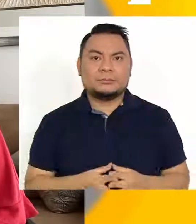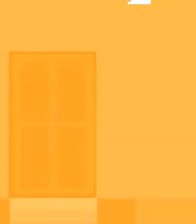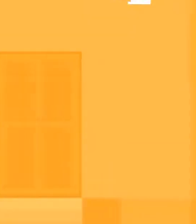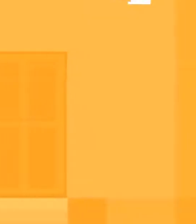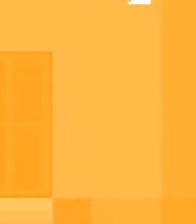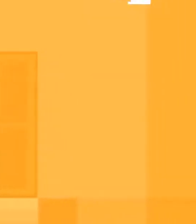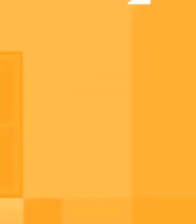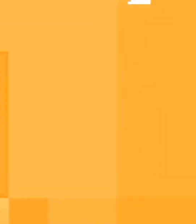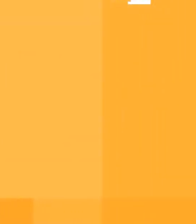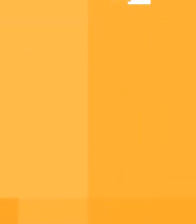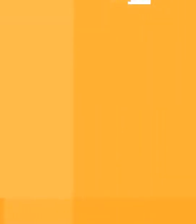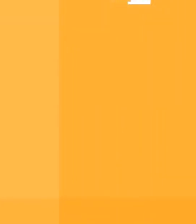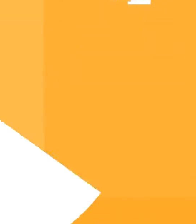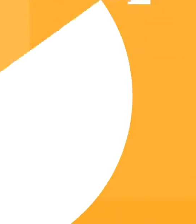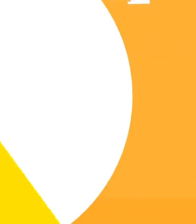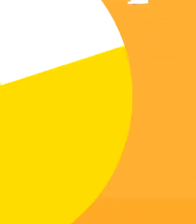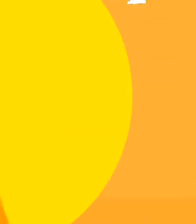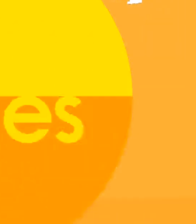video.